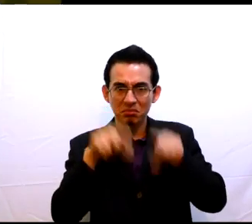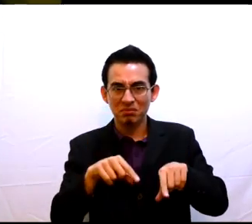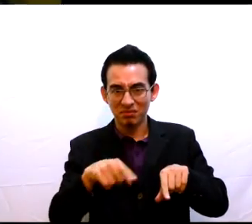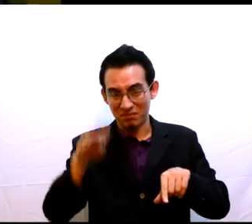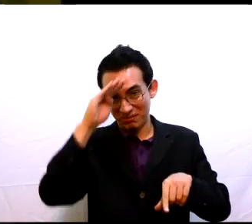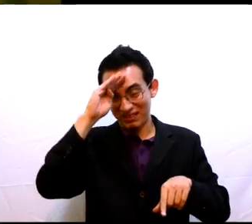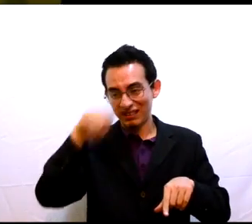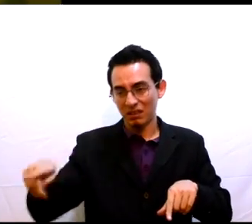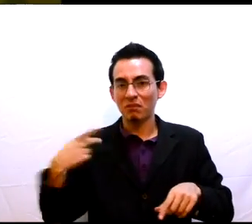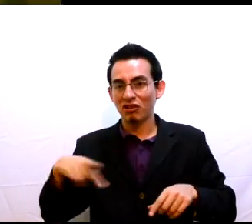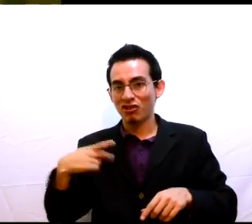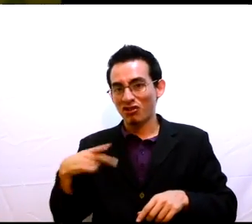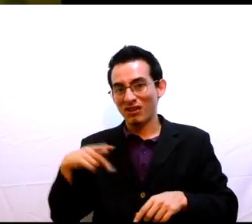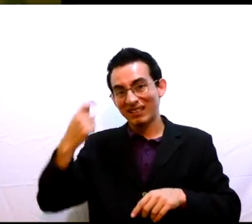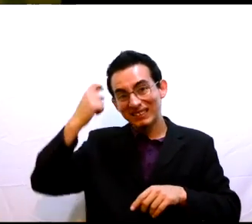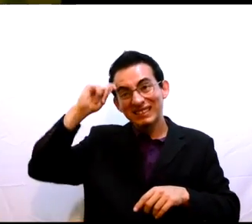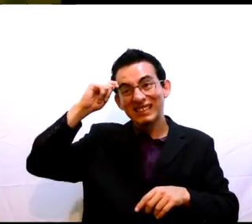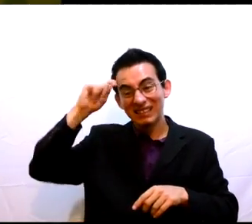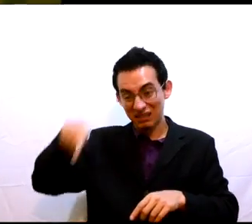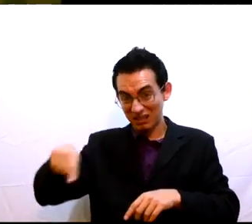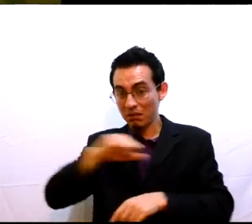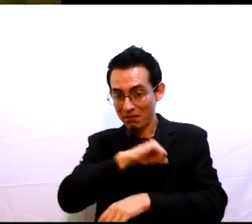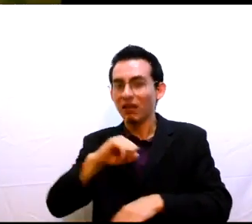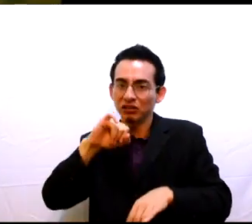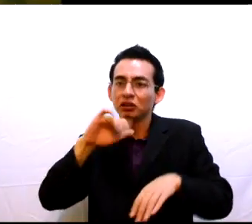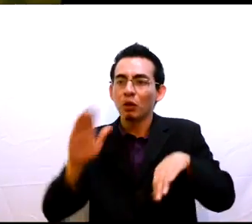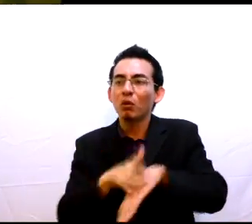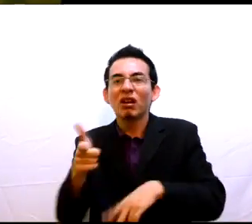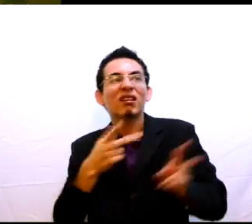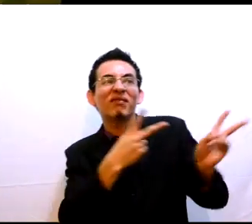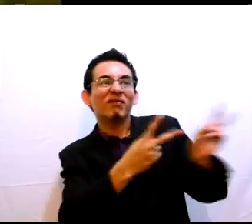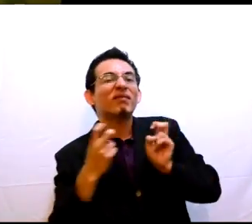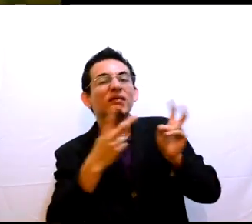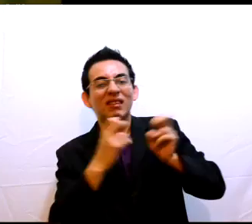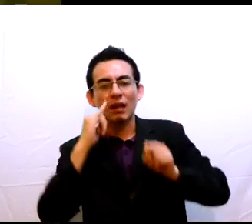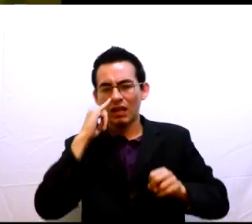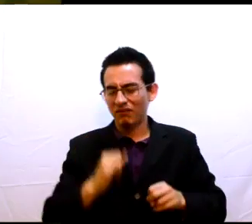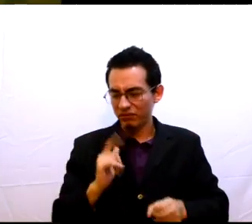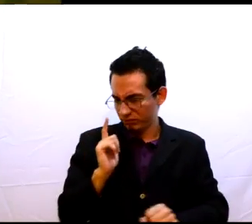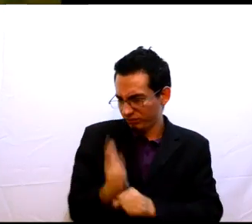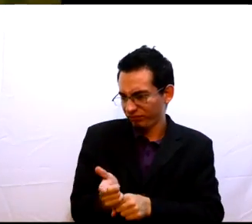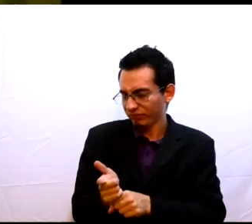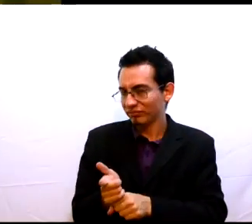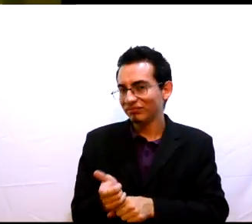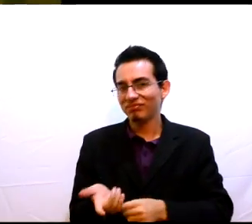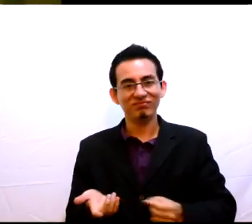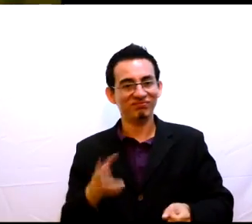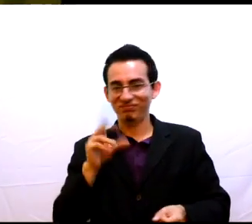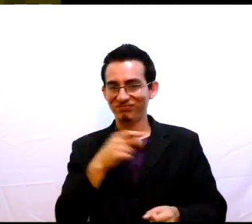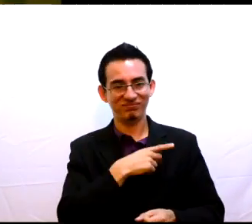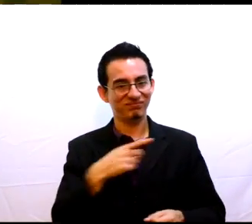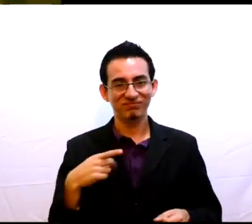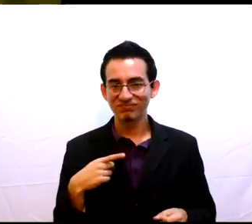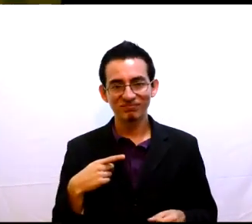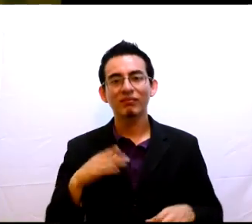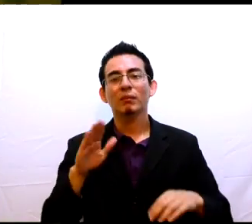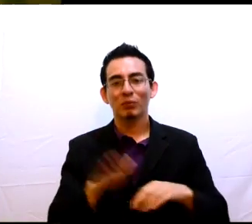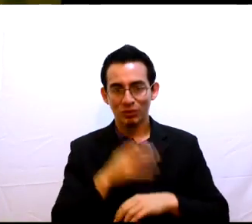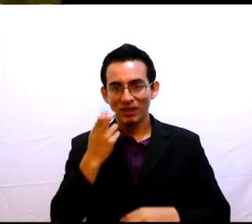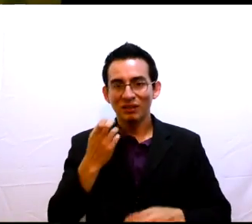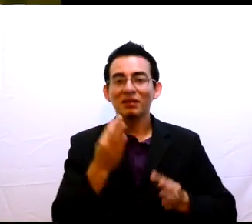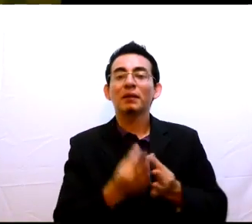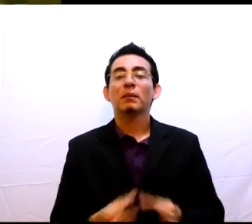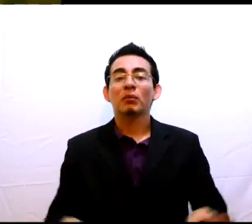infiel dice para que tenga que compartir con el que padece